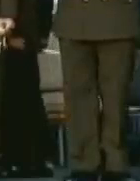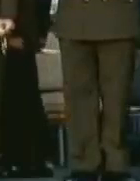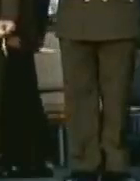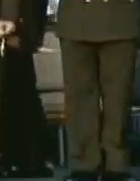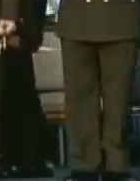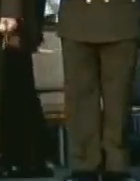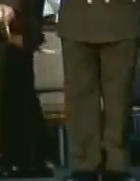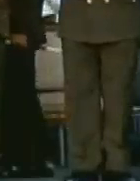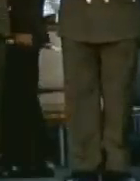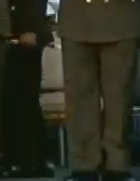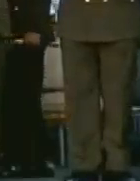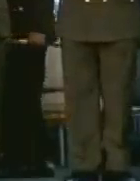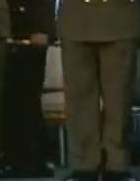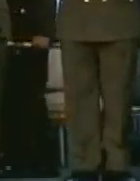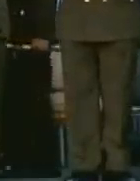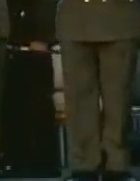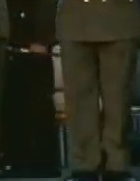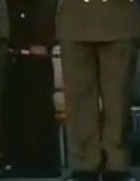¡Viva la patria!